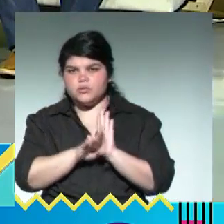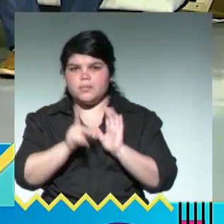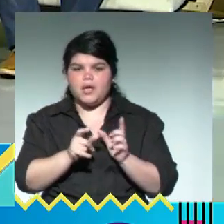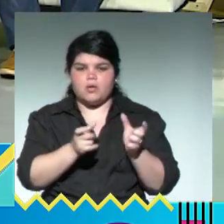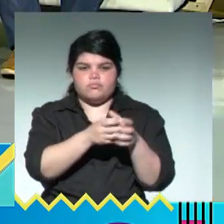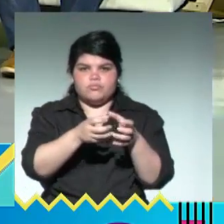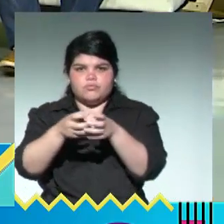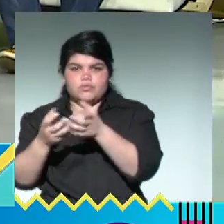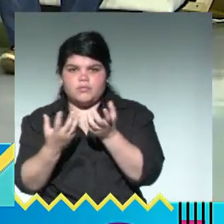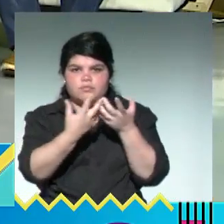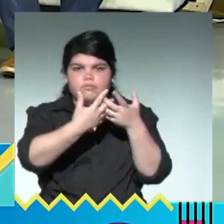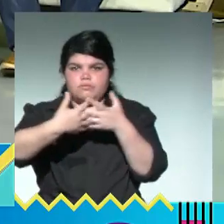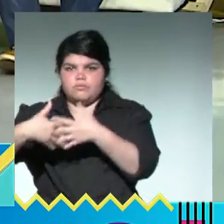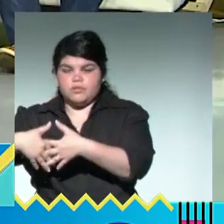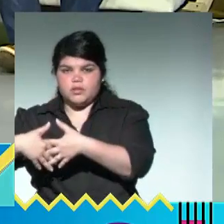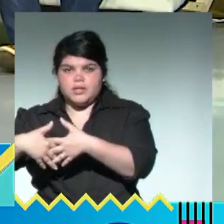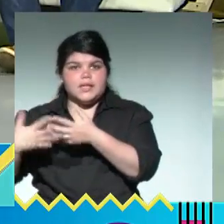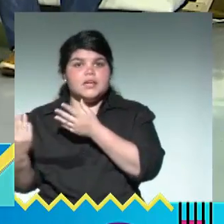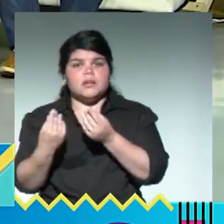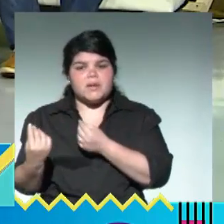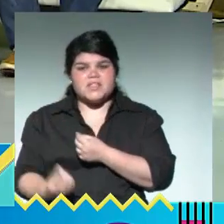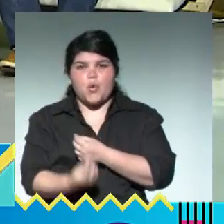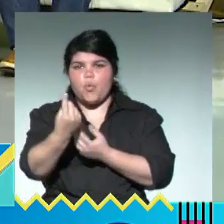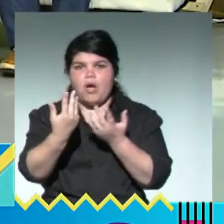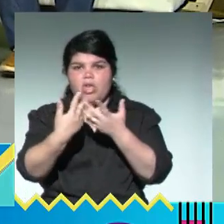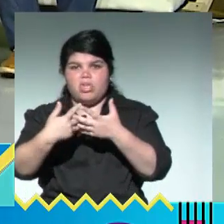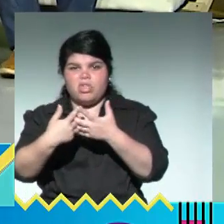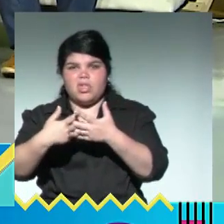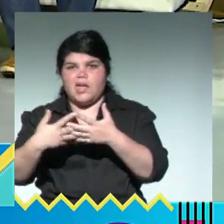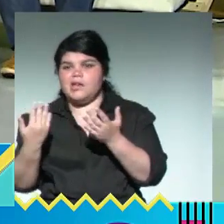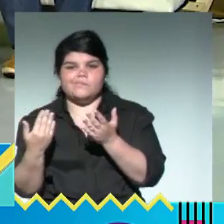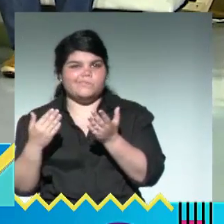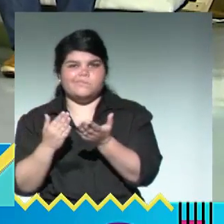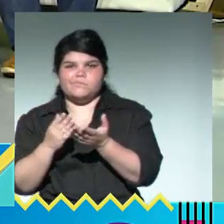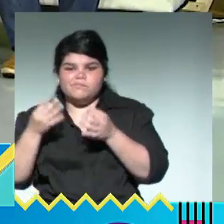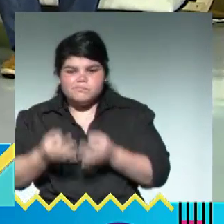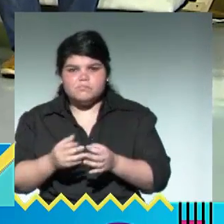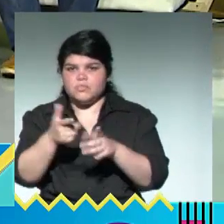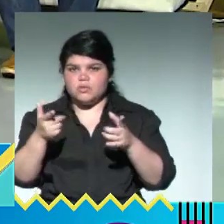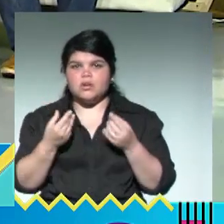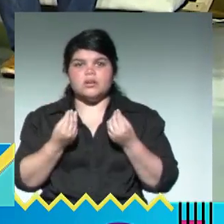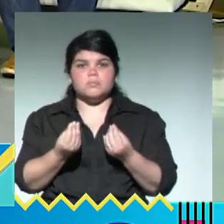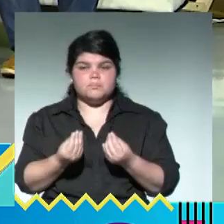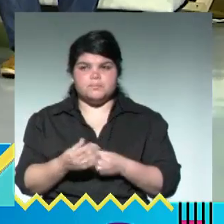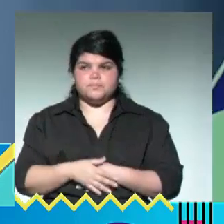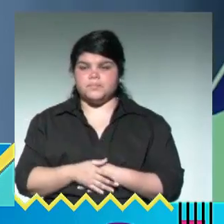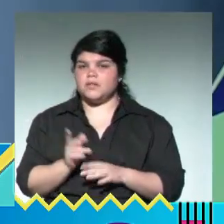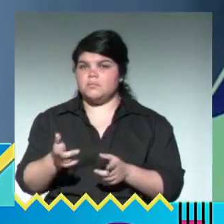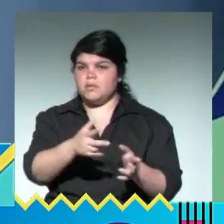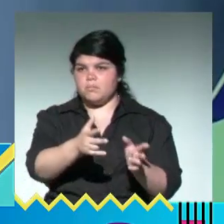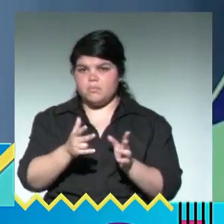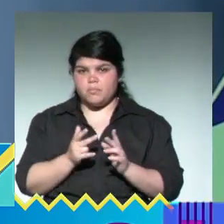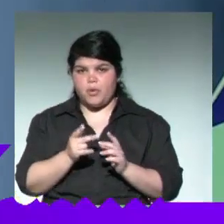¿Qué pasa si una no funciona? ¿Está pensado eso? Bueno, lo ato con lo que vienen diciendo acá los